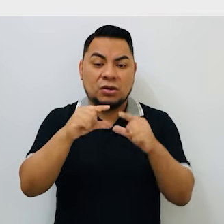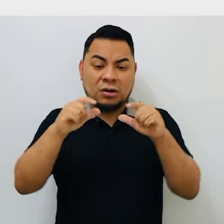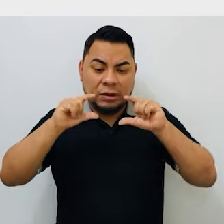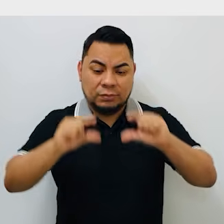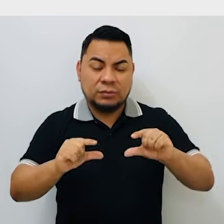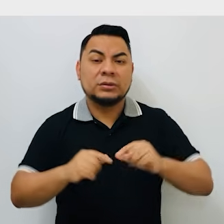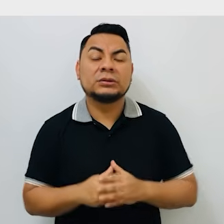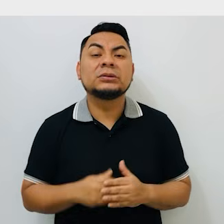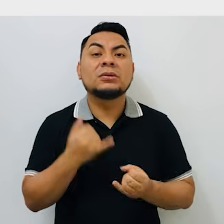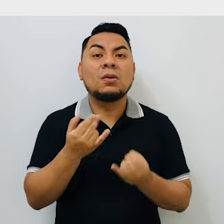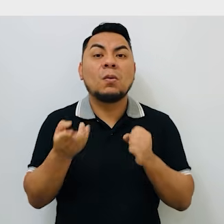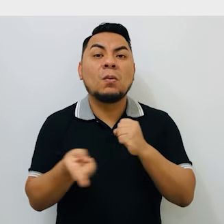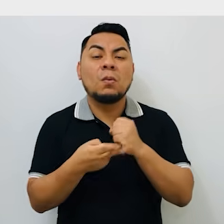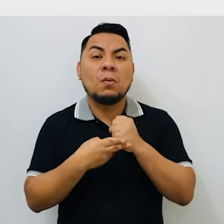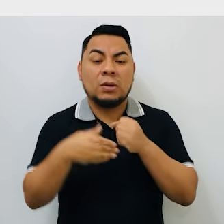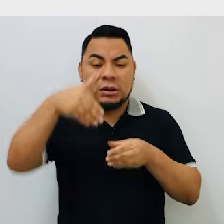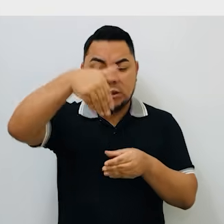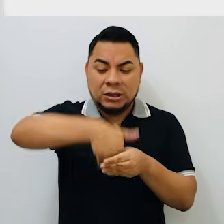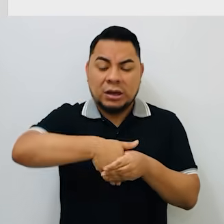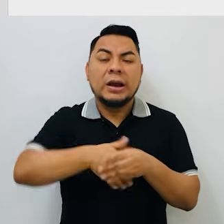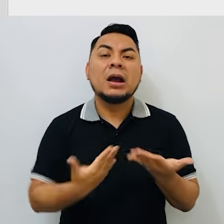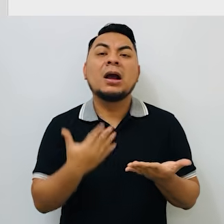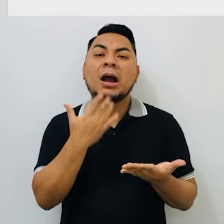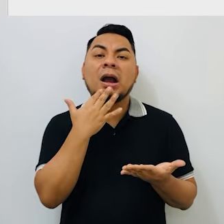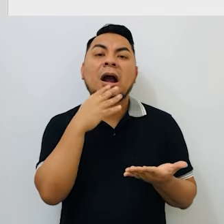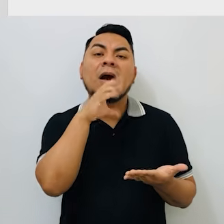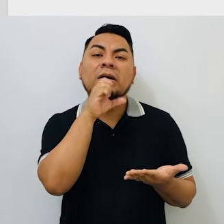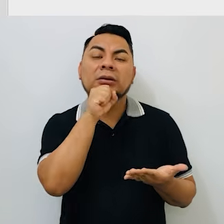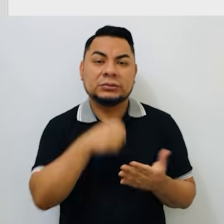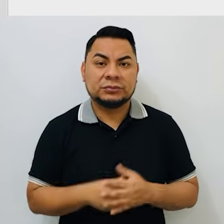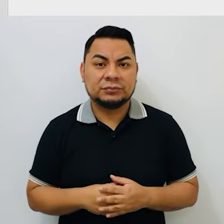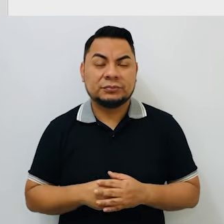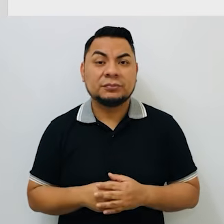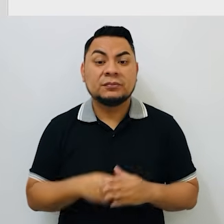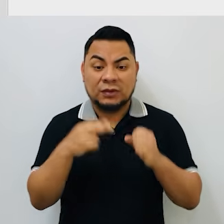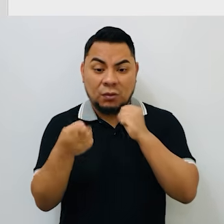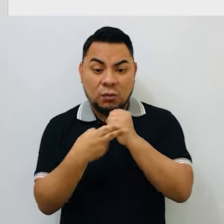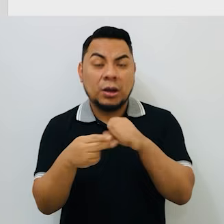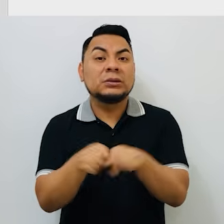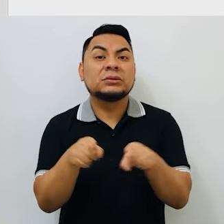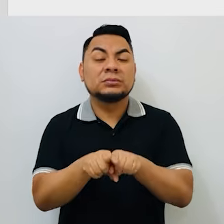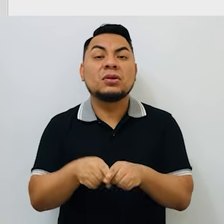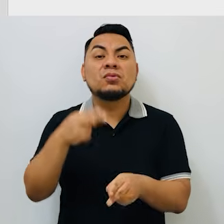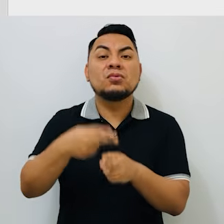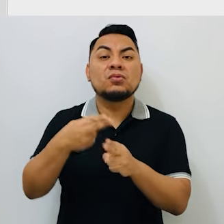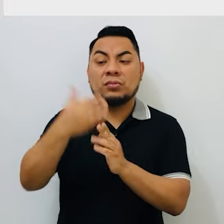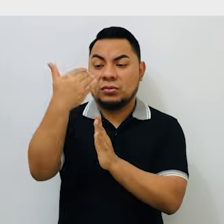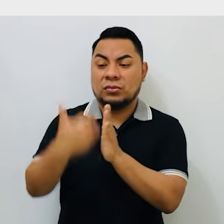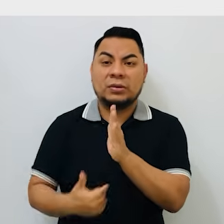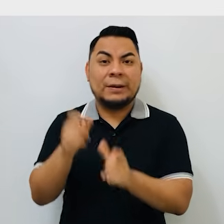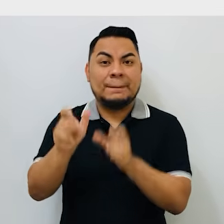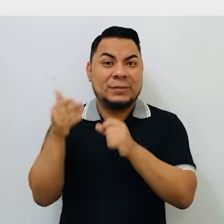con las etiquetas adhesivas y la guarda en el sobre de plástico anaranjado. Guarda también la